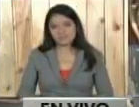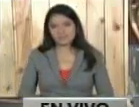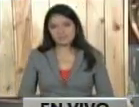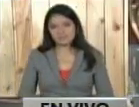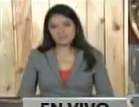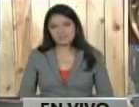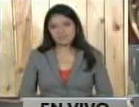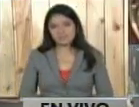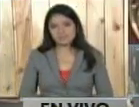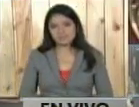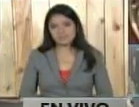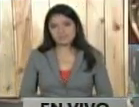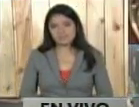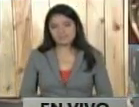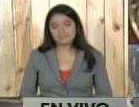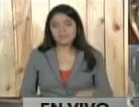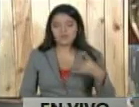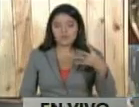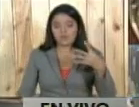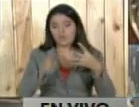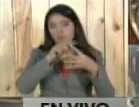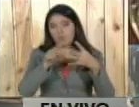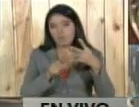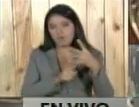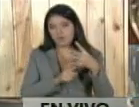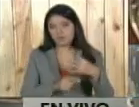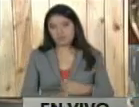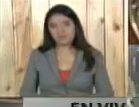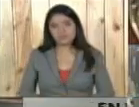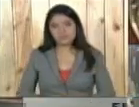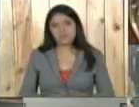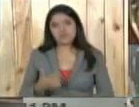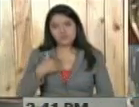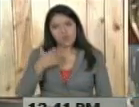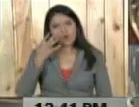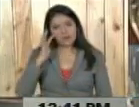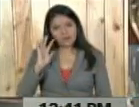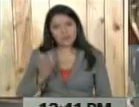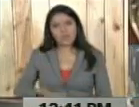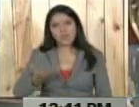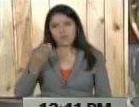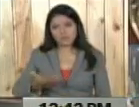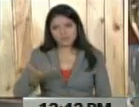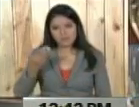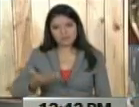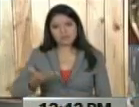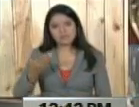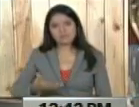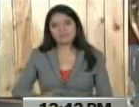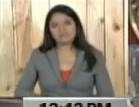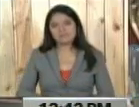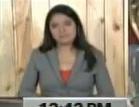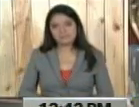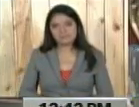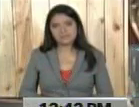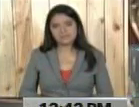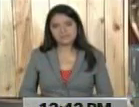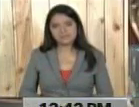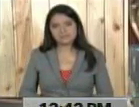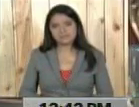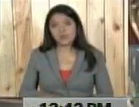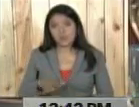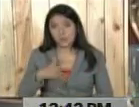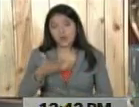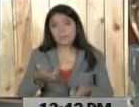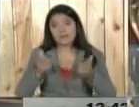Así que son cuatro puntos que creo importantes, muy importantes, que nos pueden